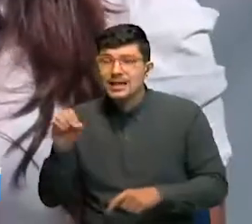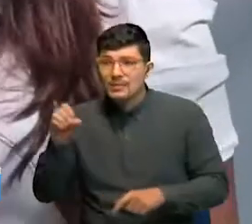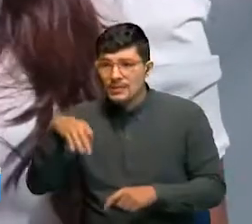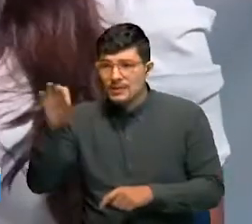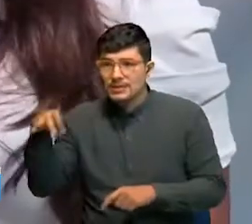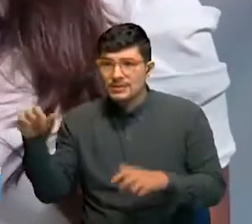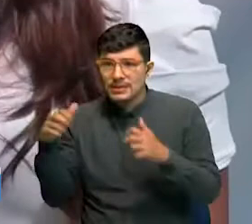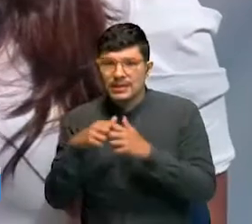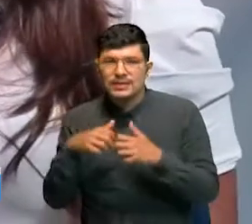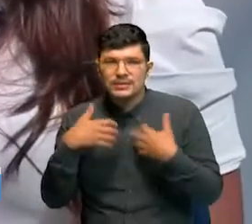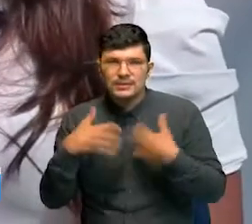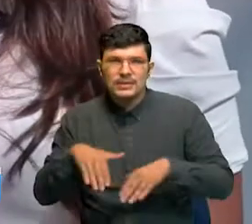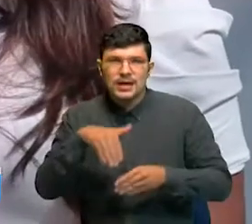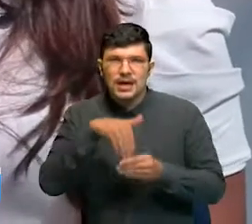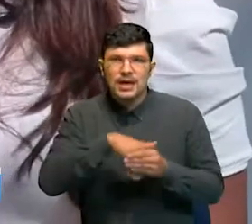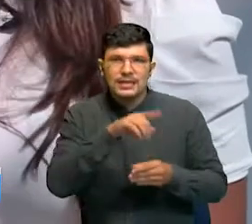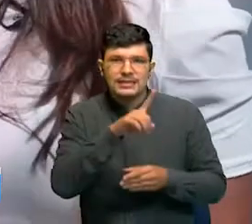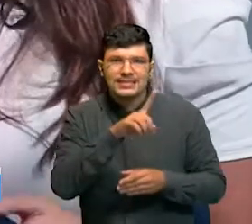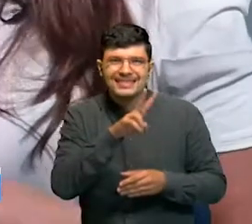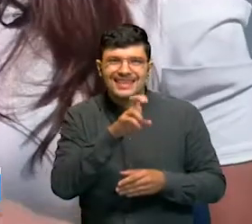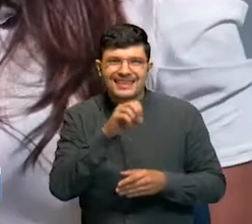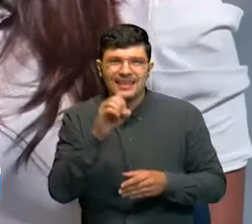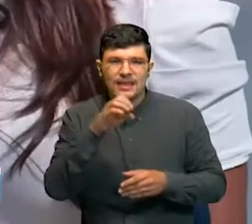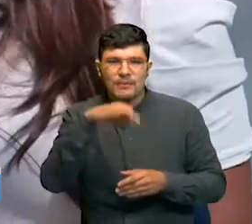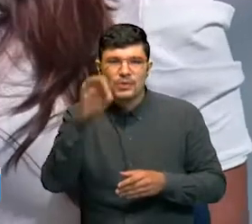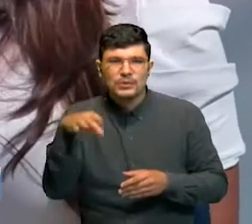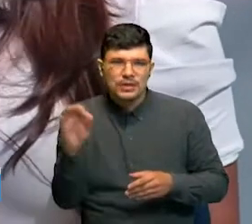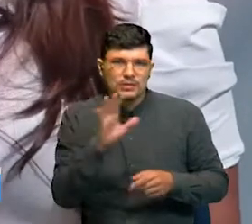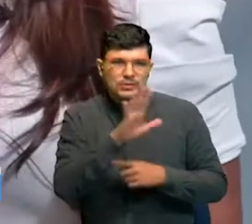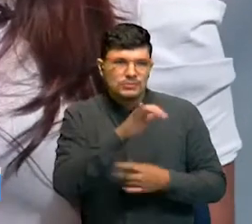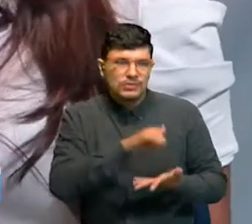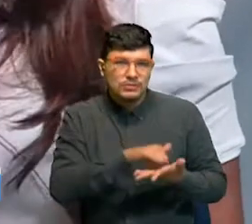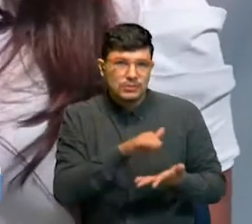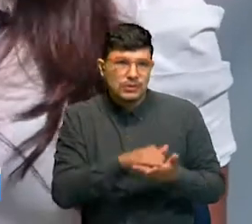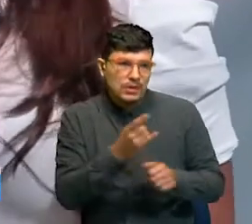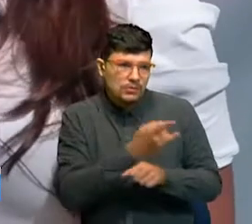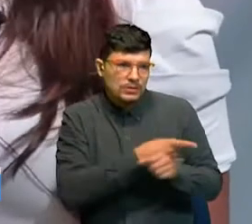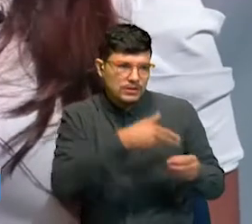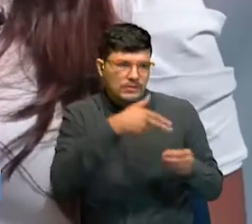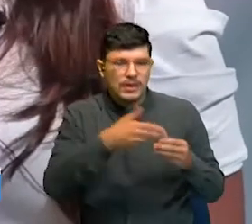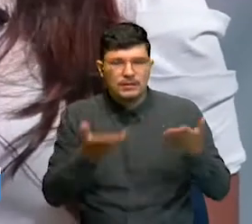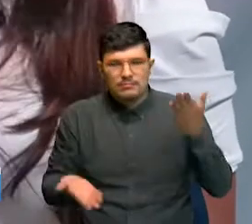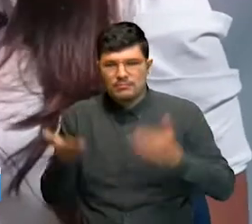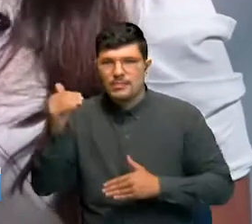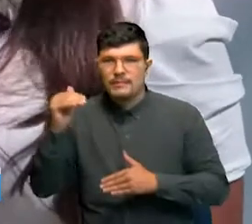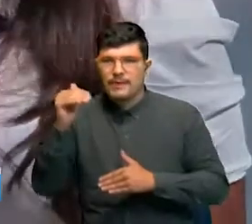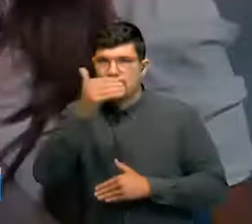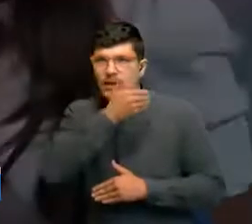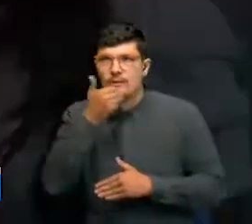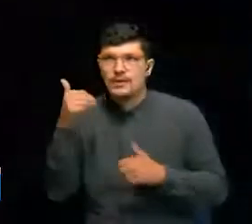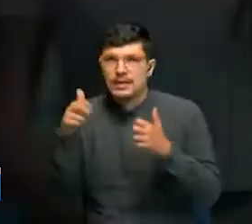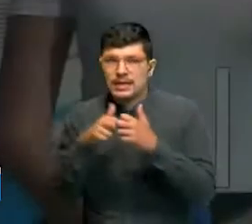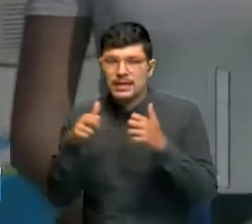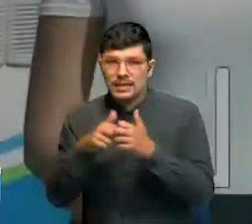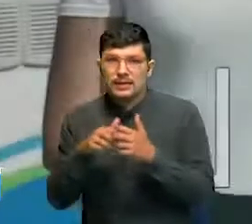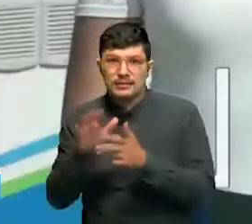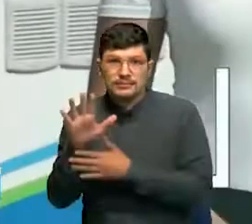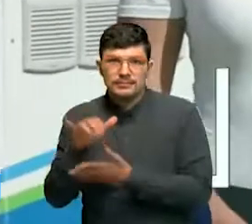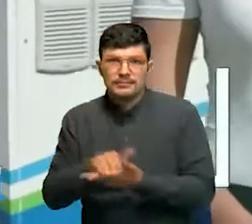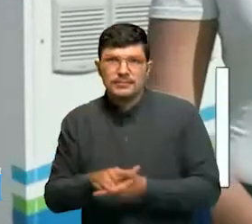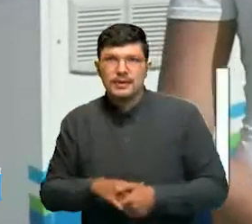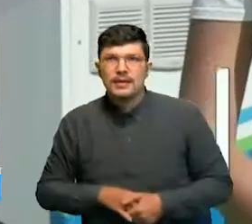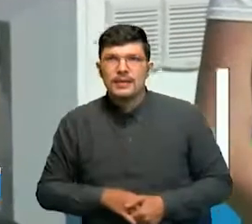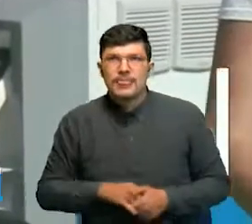el 70% de lo que sería en este caso el consumo de gasolina versus el consumo de energía eléctrica.